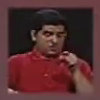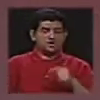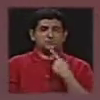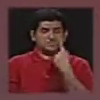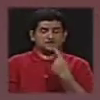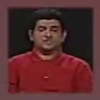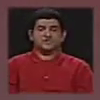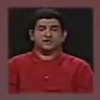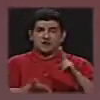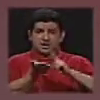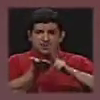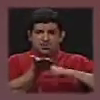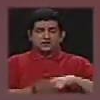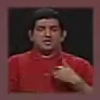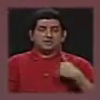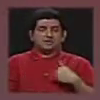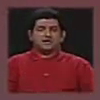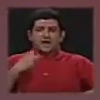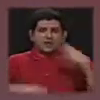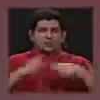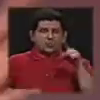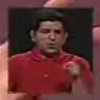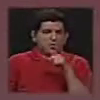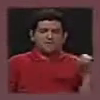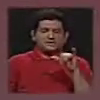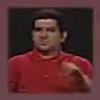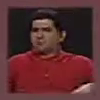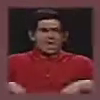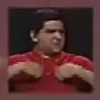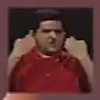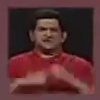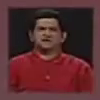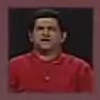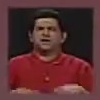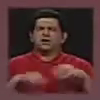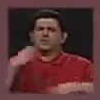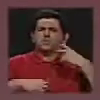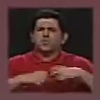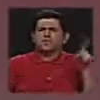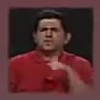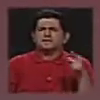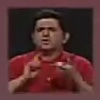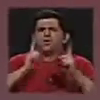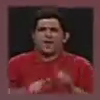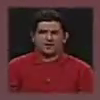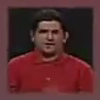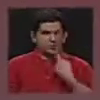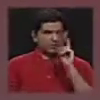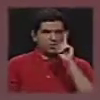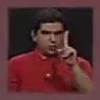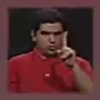el contrato, al contener vicios de nulidad, es como si no existiera. Es como ¿Cuáles vicios de nulidad? Ok, le voy a mencionar